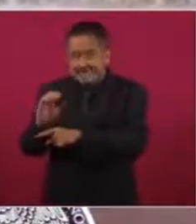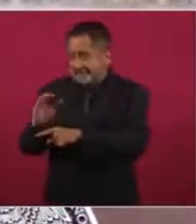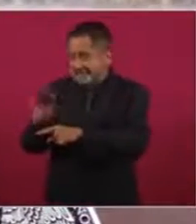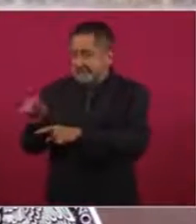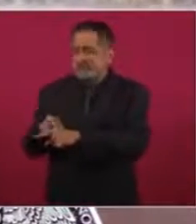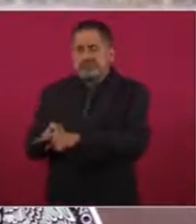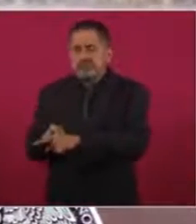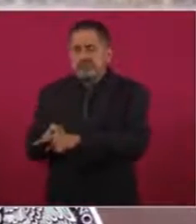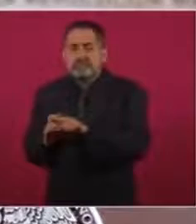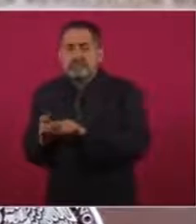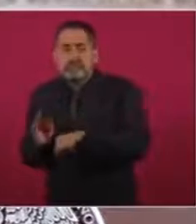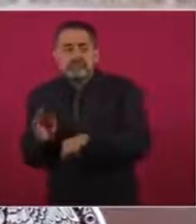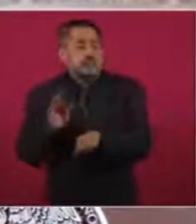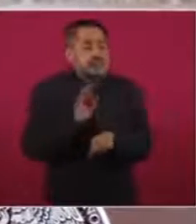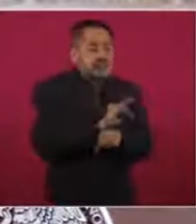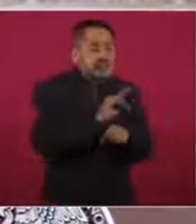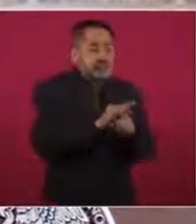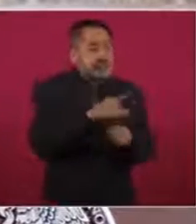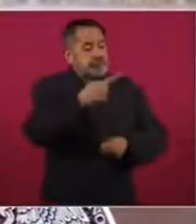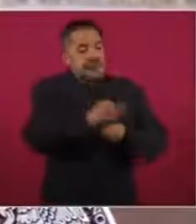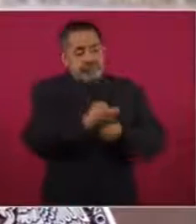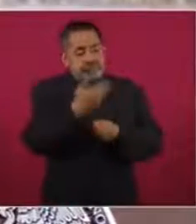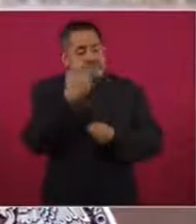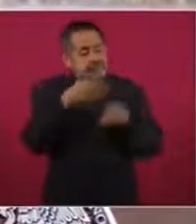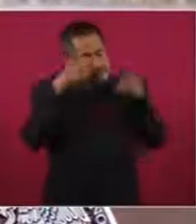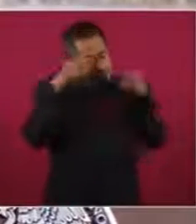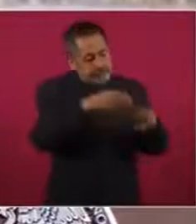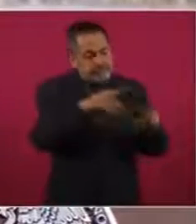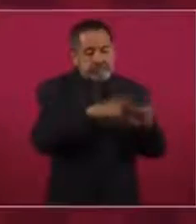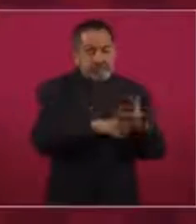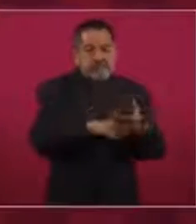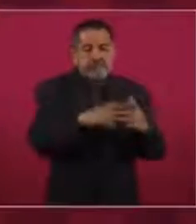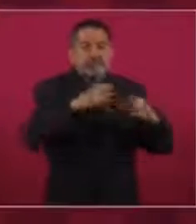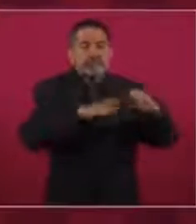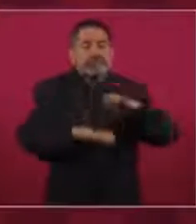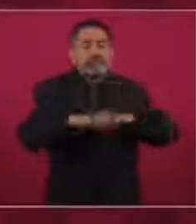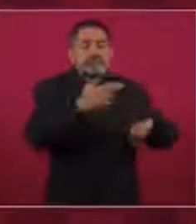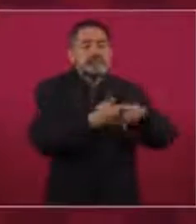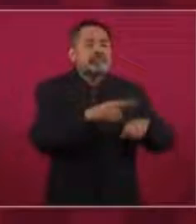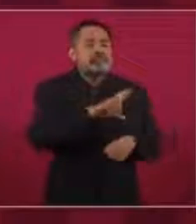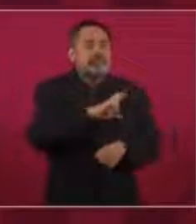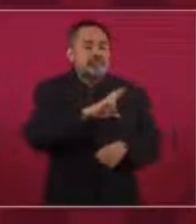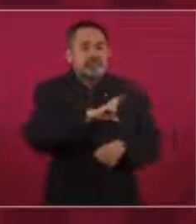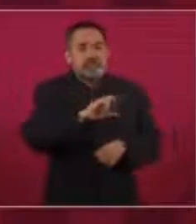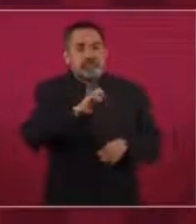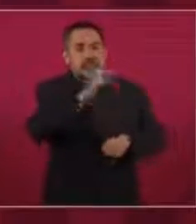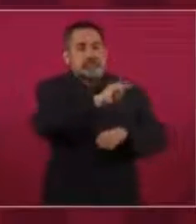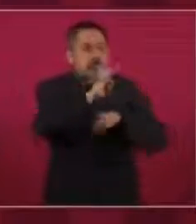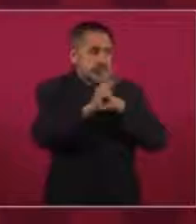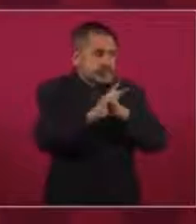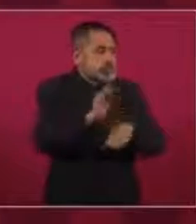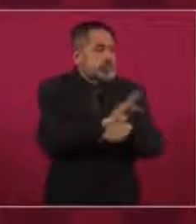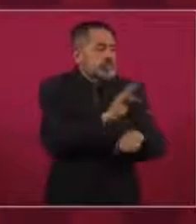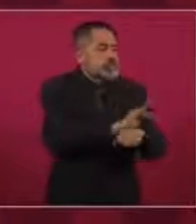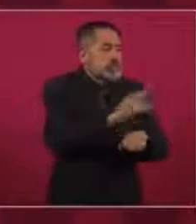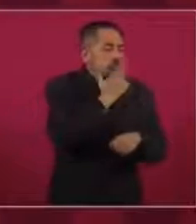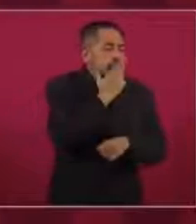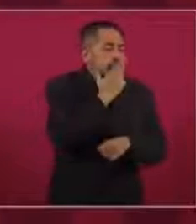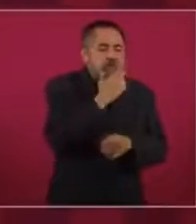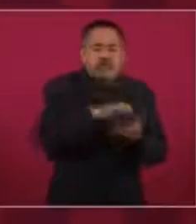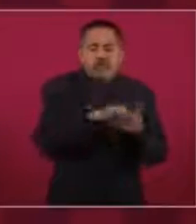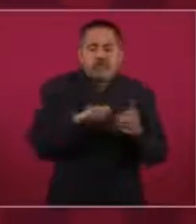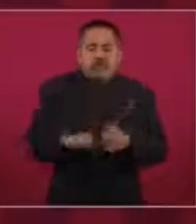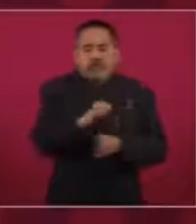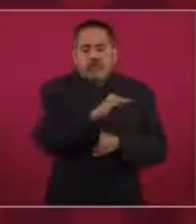trato preferencial a las empresas particulares extranjeras, como